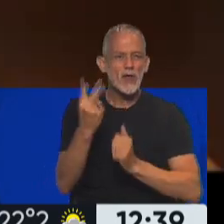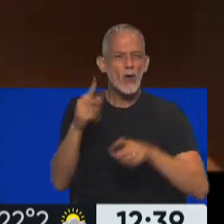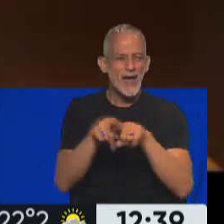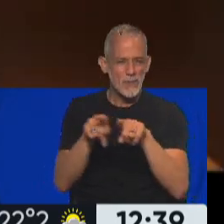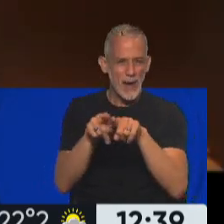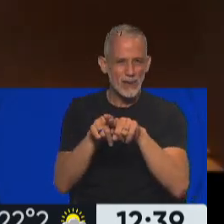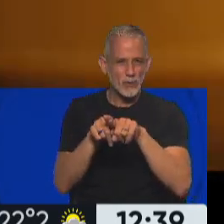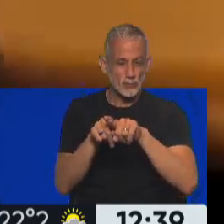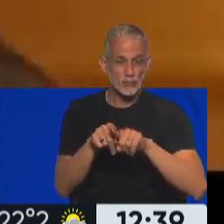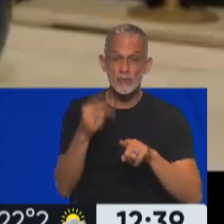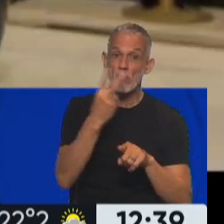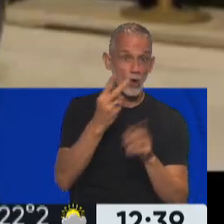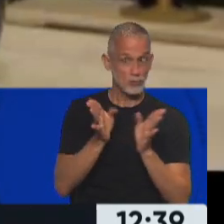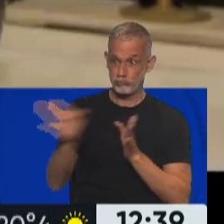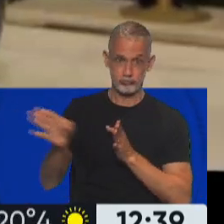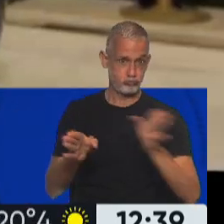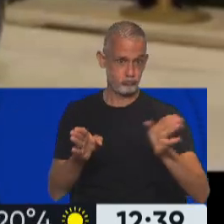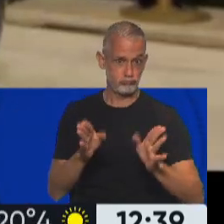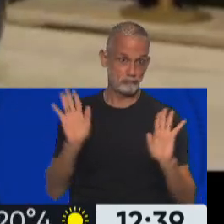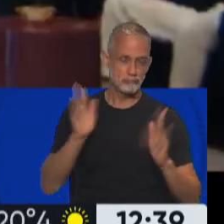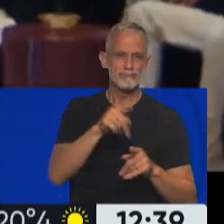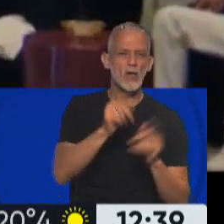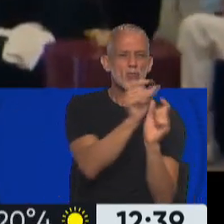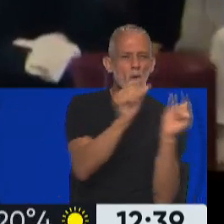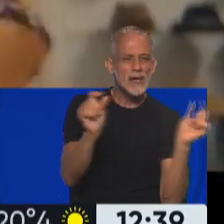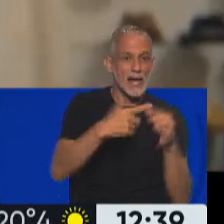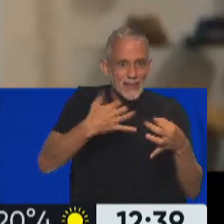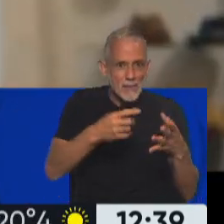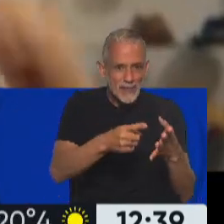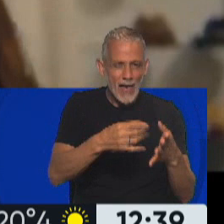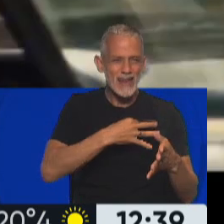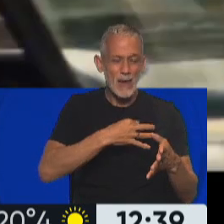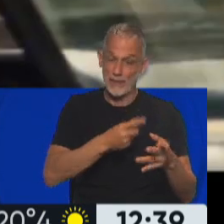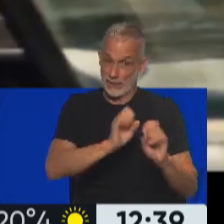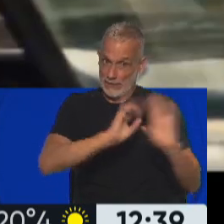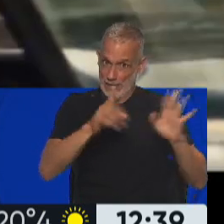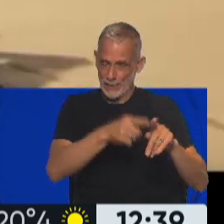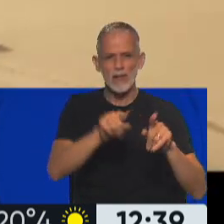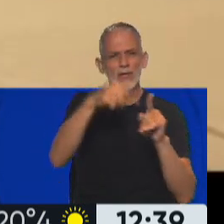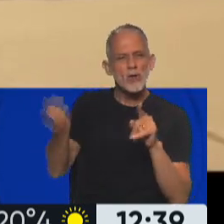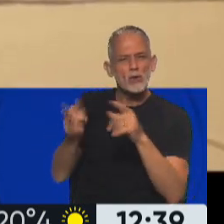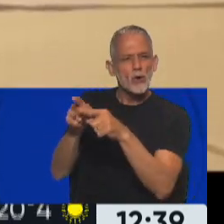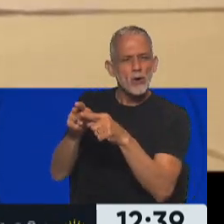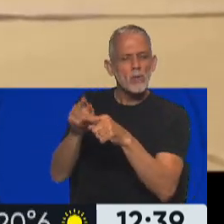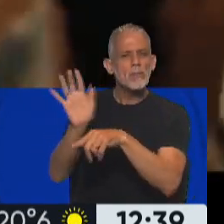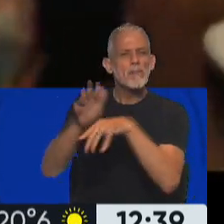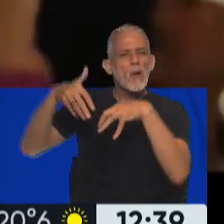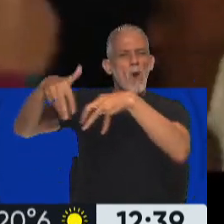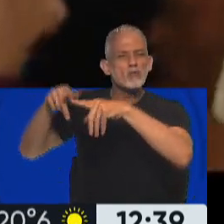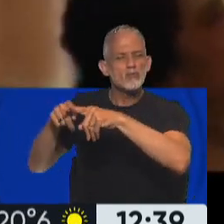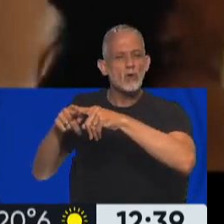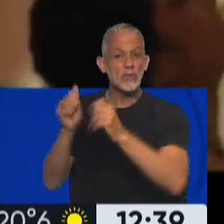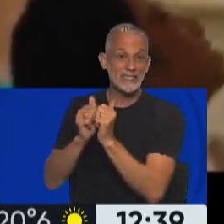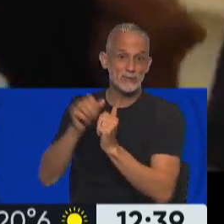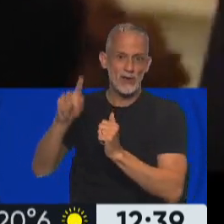la historia que está en dos versiones, ¿no? En las plataformas. Por un lado, el documental real, que es tremendo, y por otro lado, esta, Monstruos, la historia